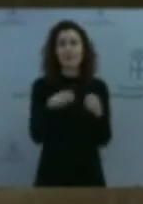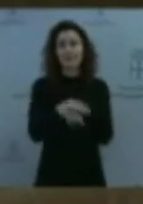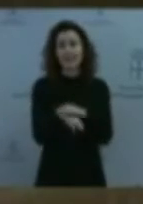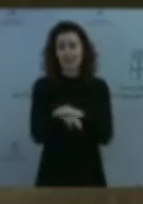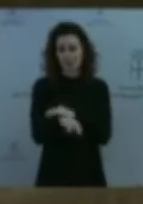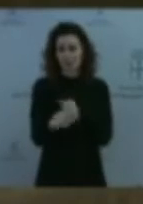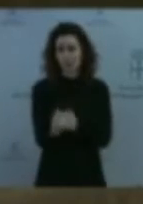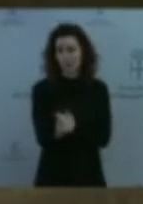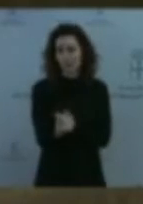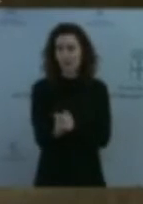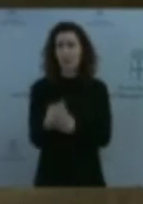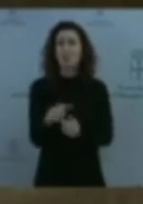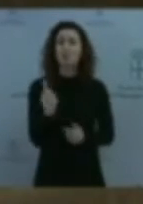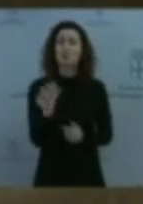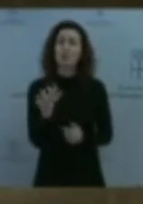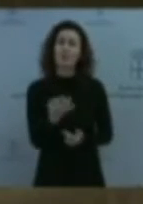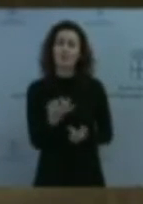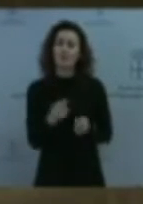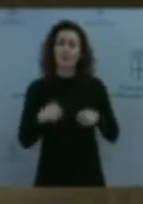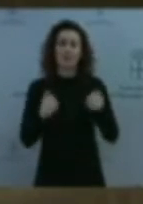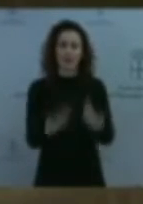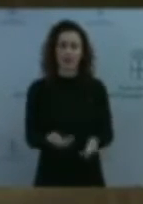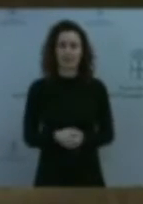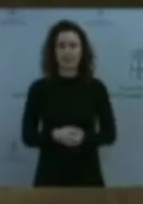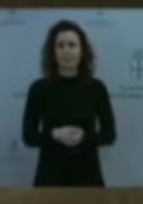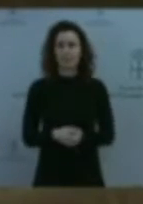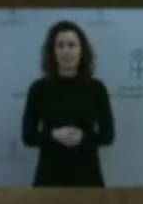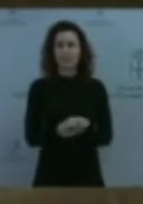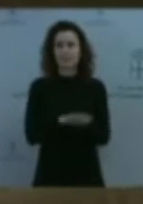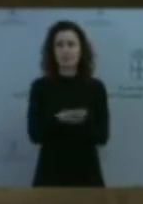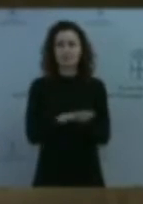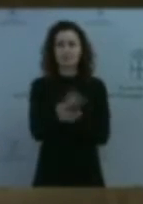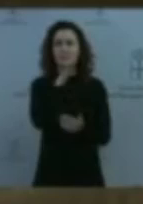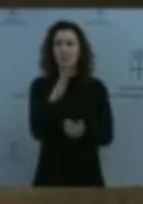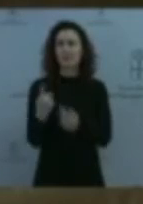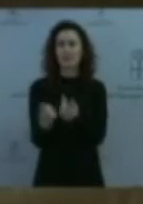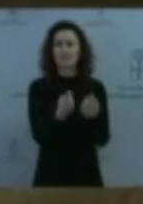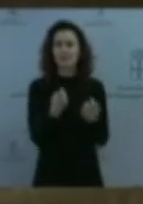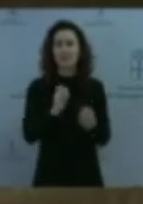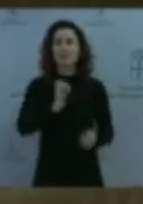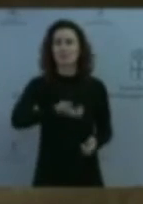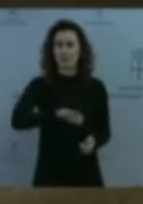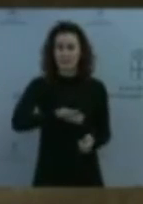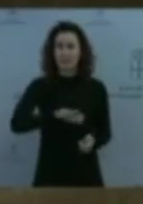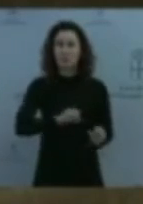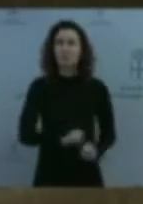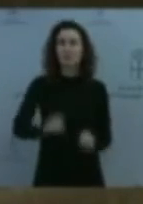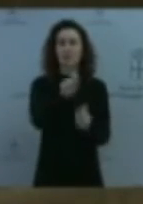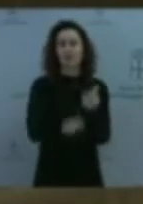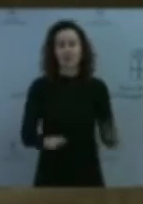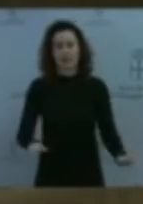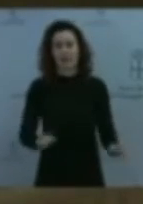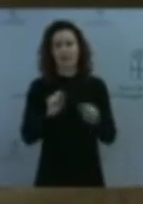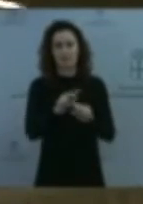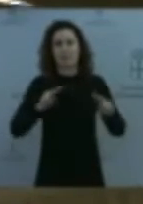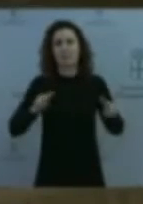conjunto. Hablemos, por tanto, de necesidades tanto en lo municipal como de protección de las personas desde el punto de vista sanitario como de cuidados.